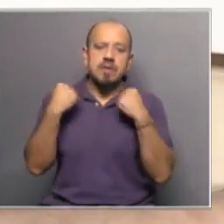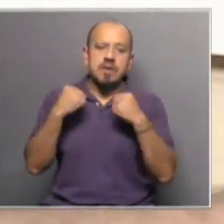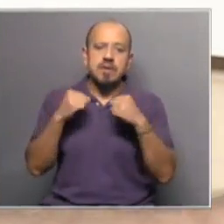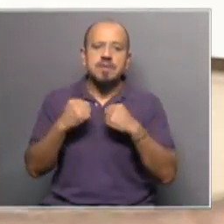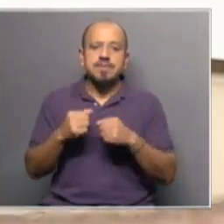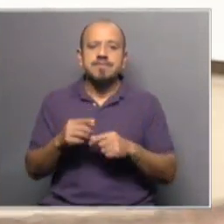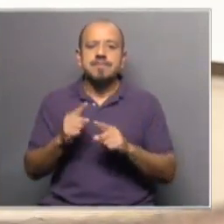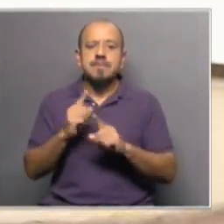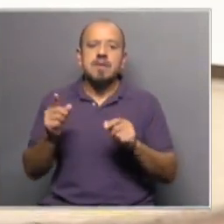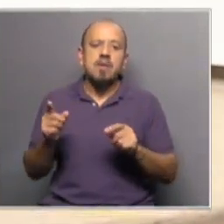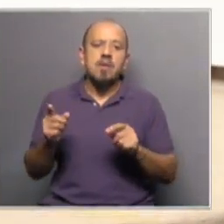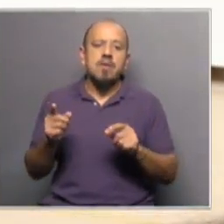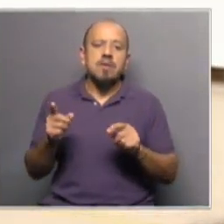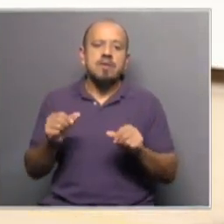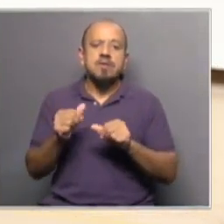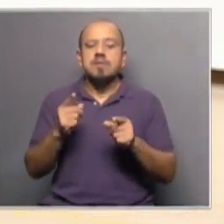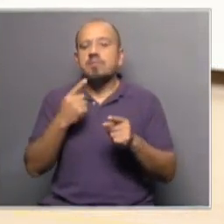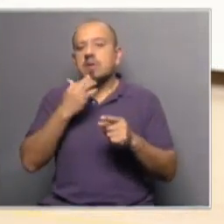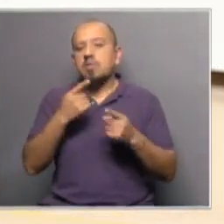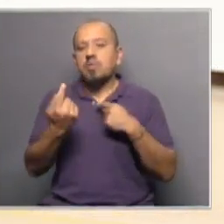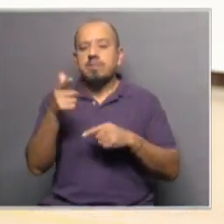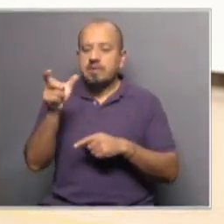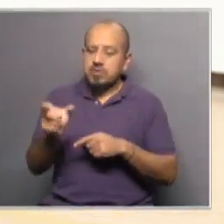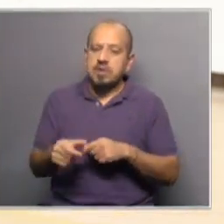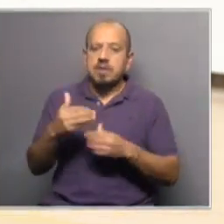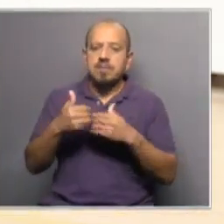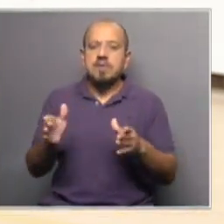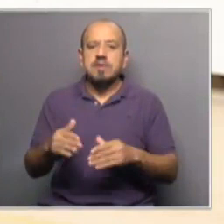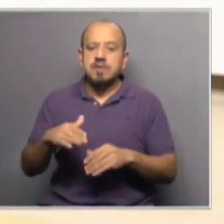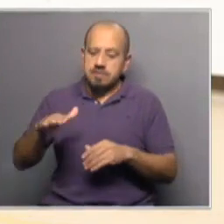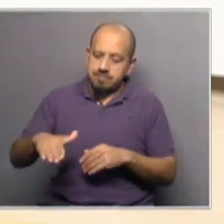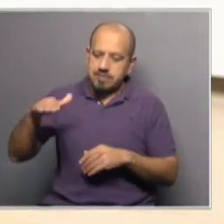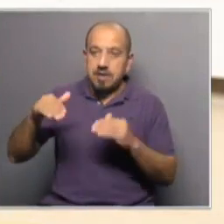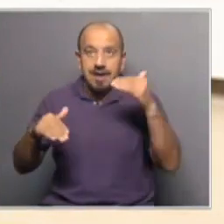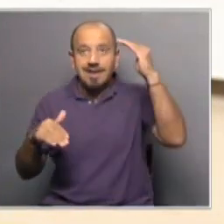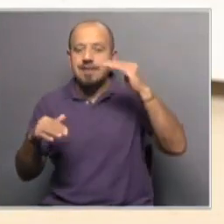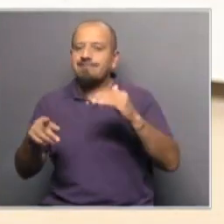que no va a ser lo mismo a una persona que empieza desde chico, a una persona que empieza desde grande. O sea,